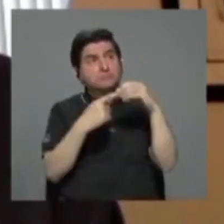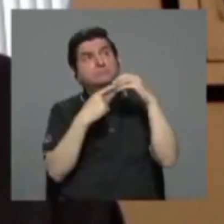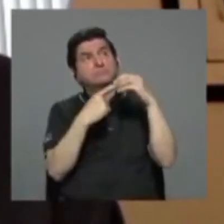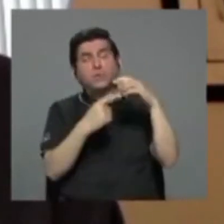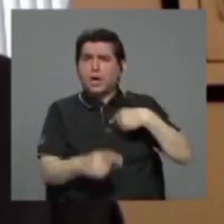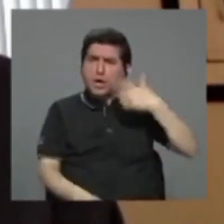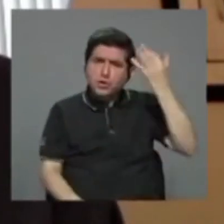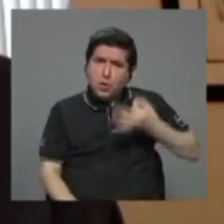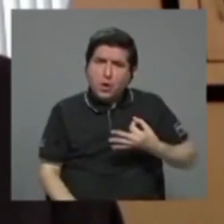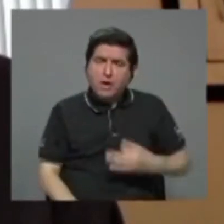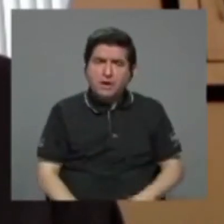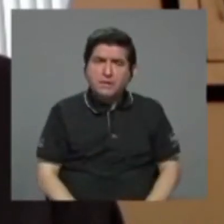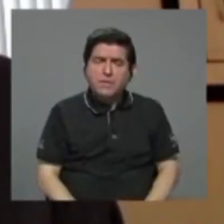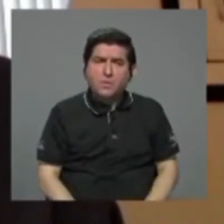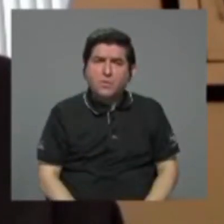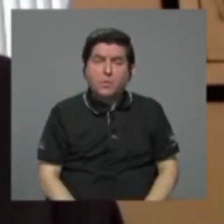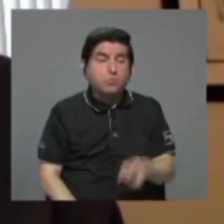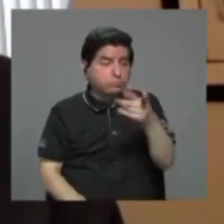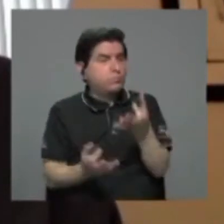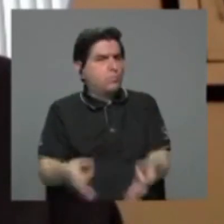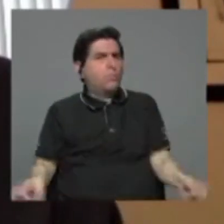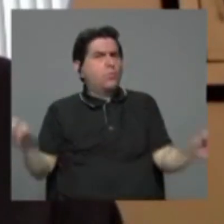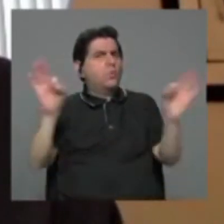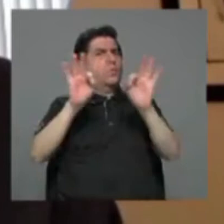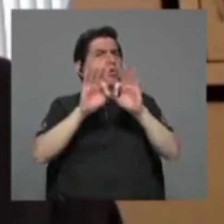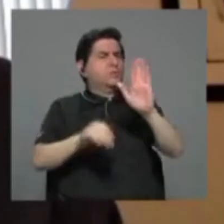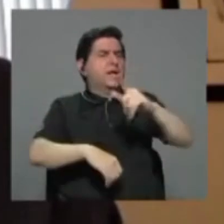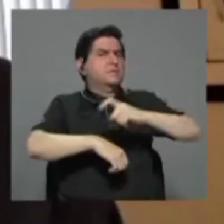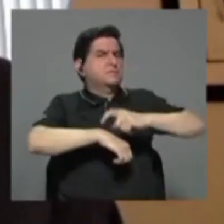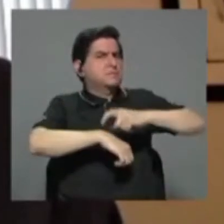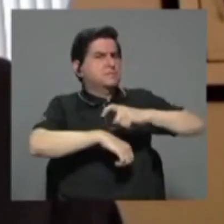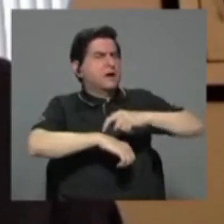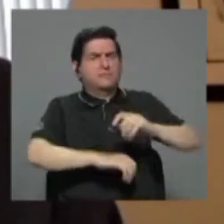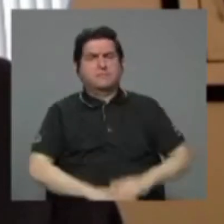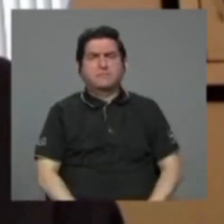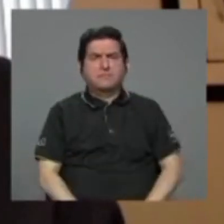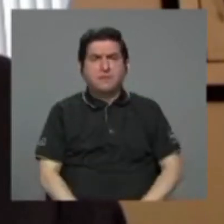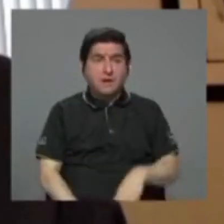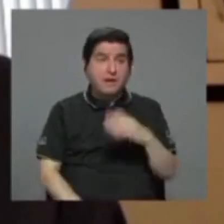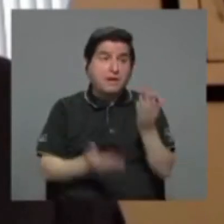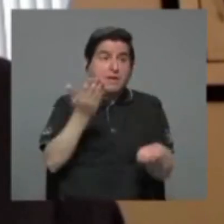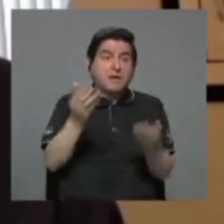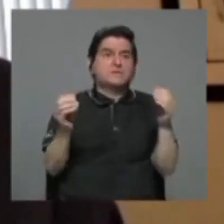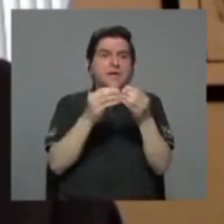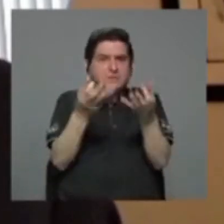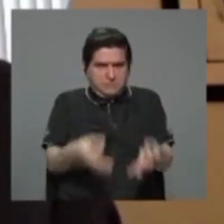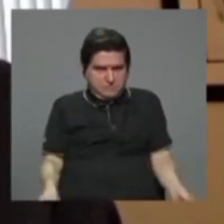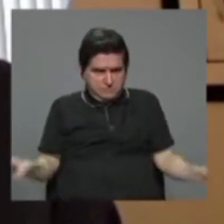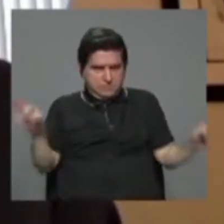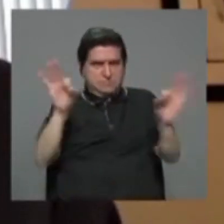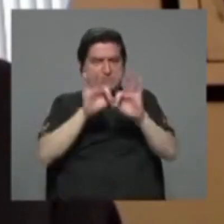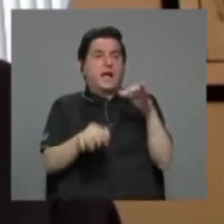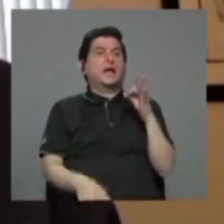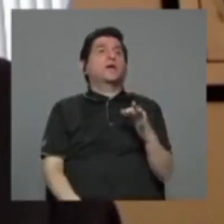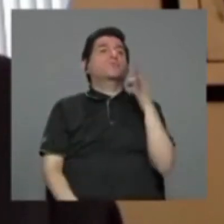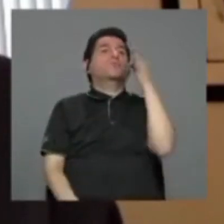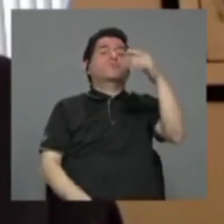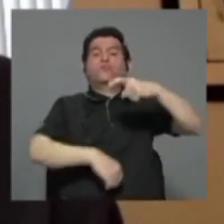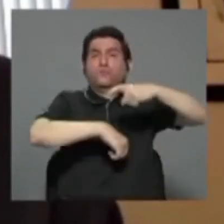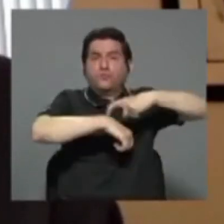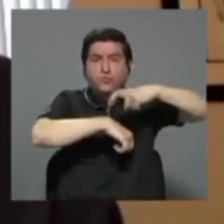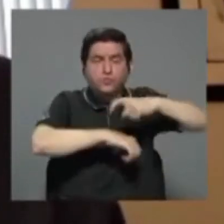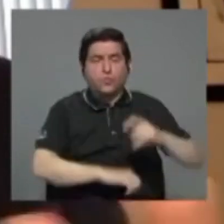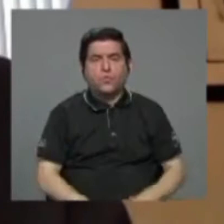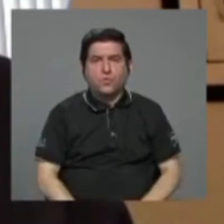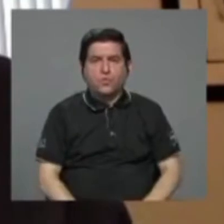yo considero que fueron fundamentales en su momento y que serán todavía más importantes a futuro